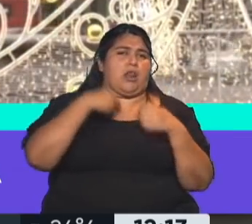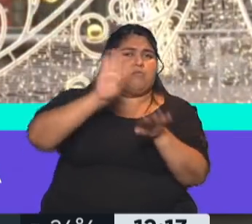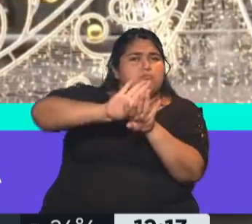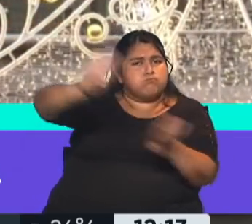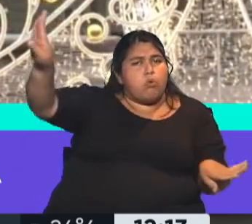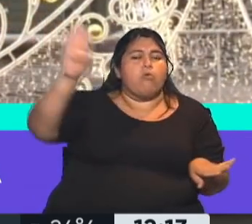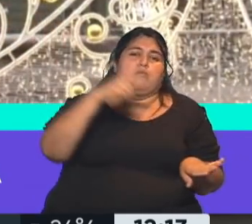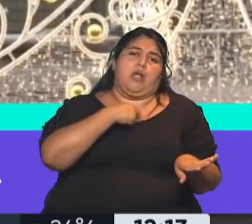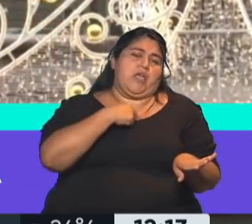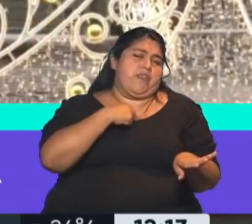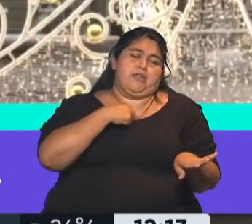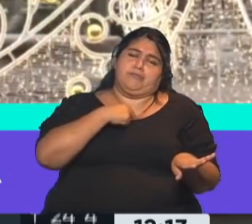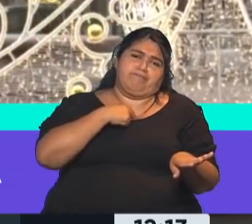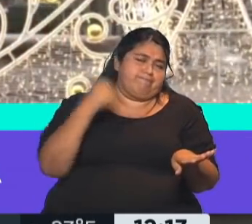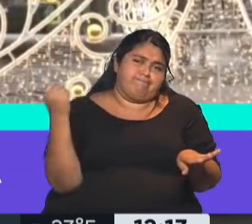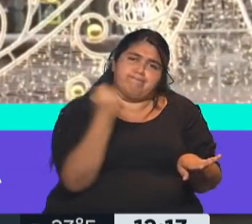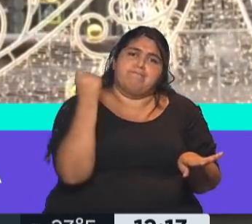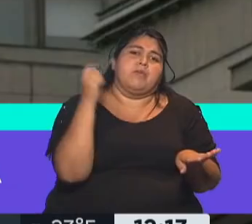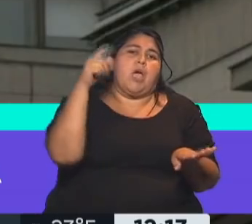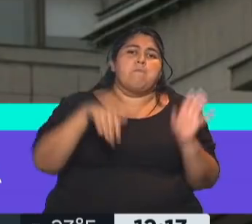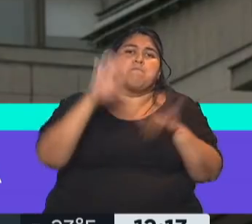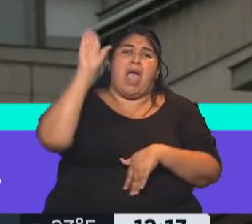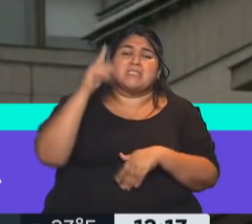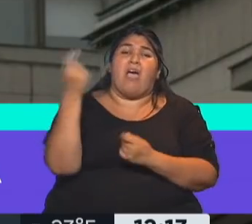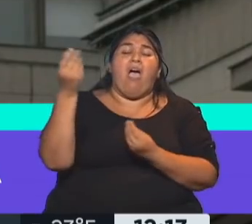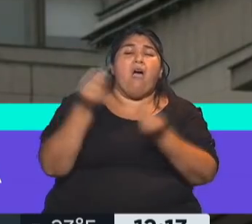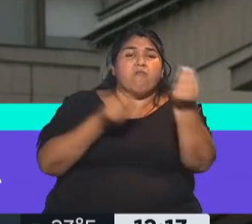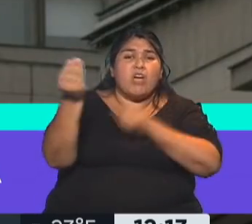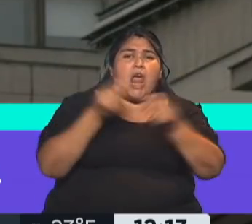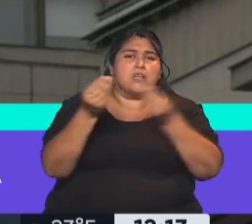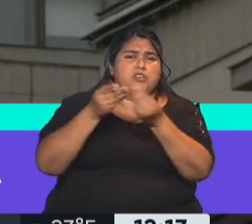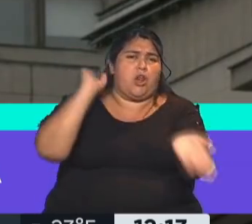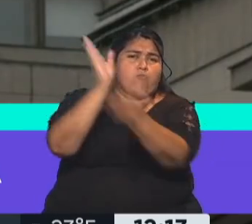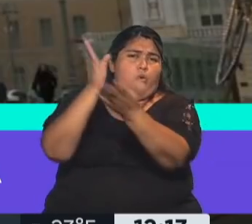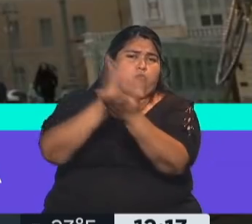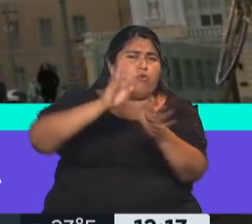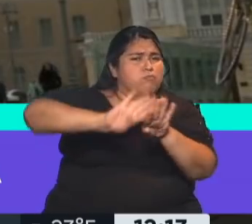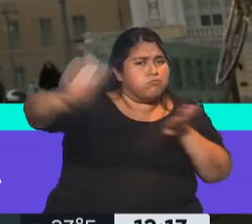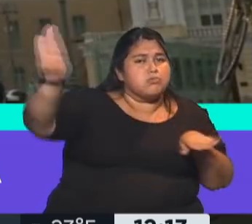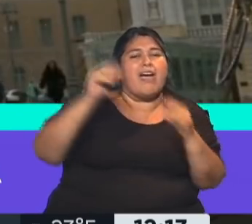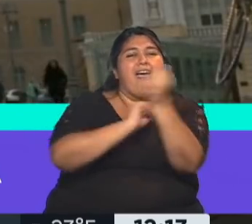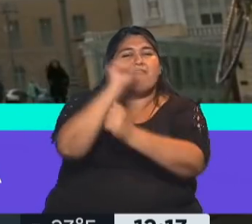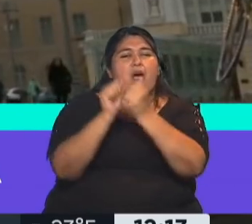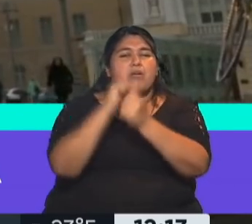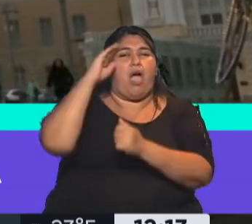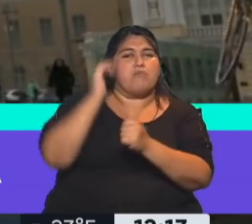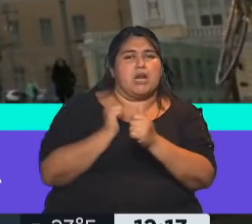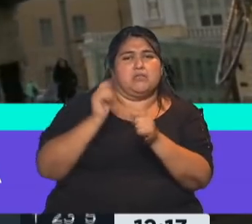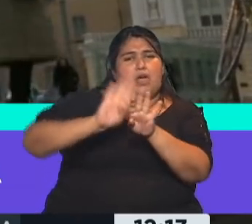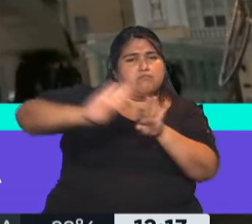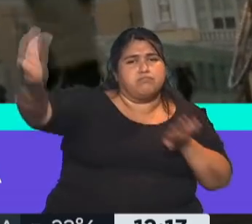un duro golpe a las principales entidades financieras y al entramado industrial y militar